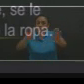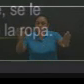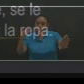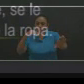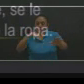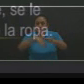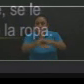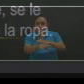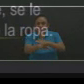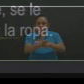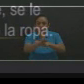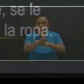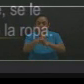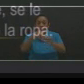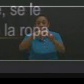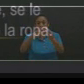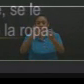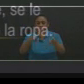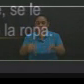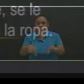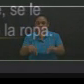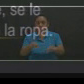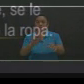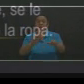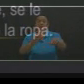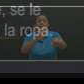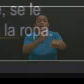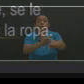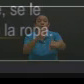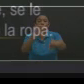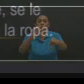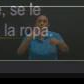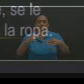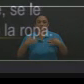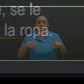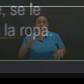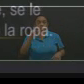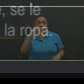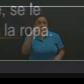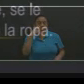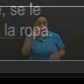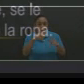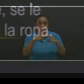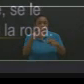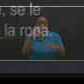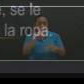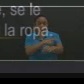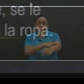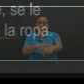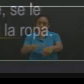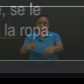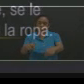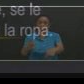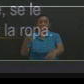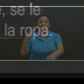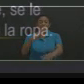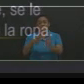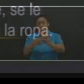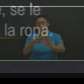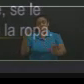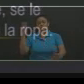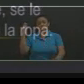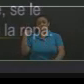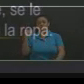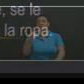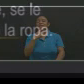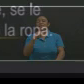acercó por detrás y le tocó la ropa. Usted conoce la historia, es esa mujer que versos atrás dice de que